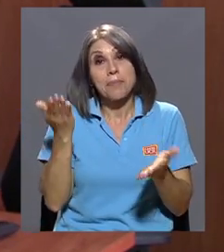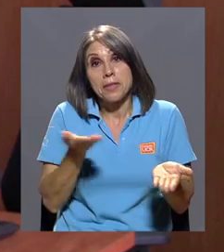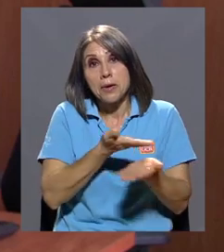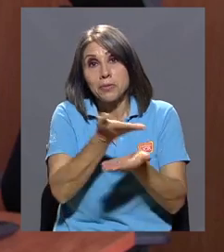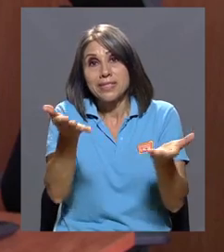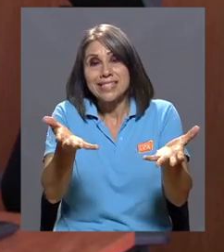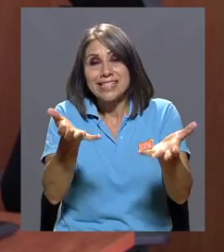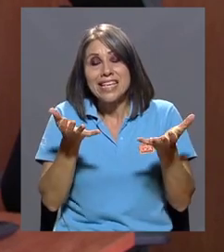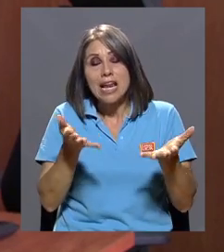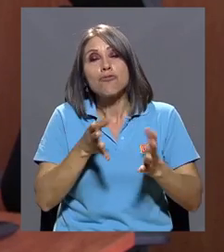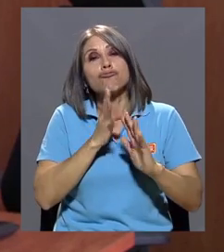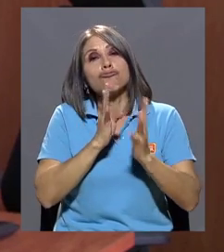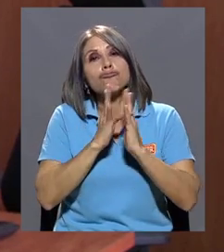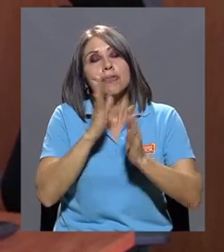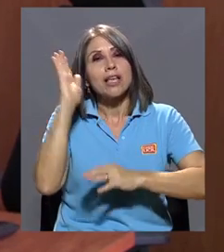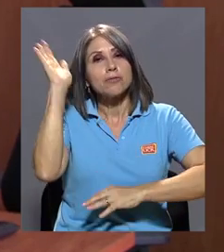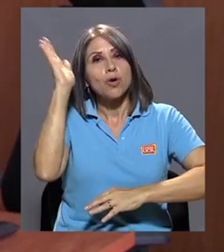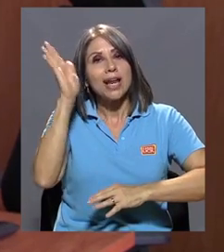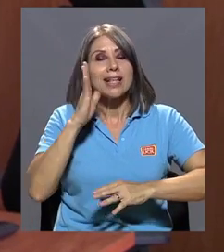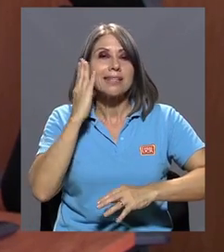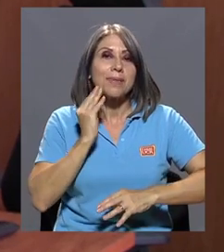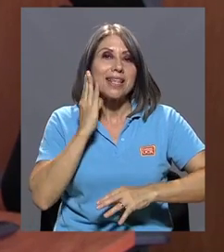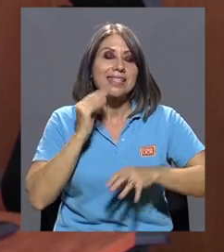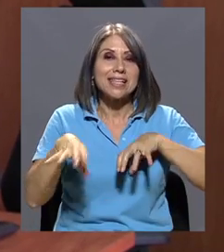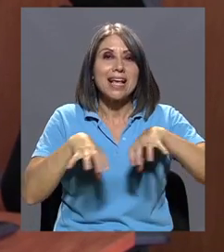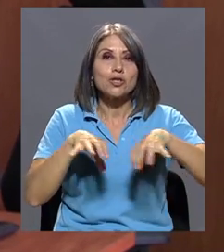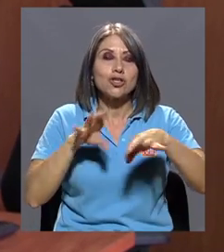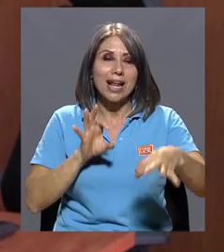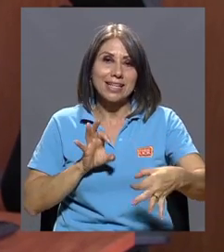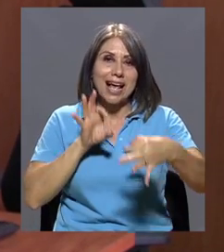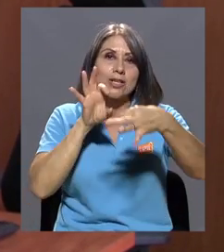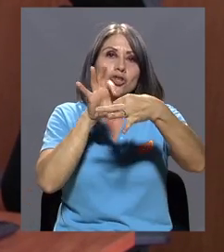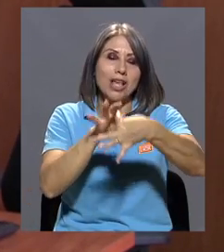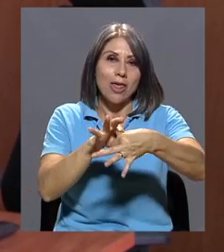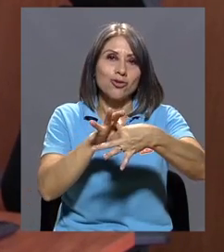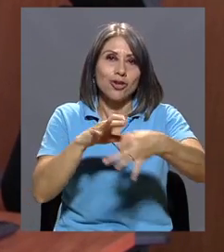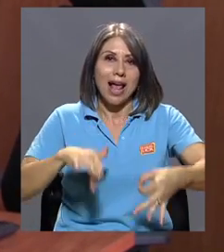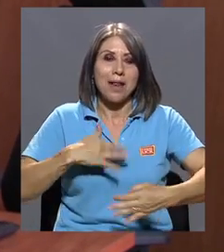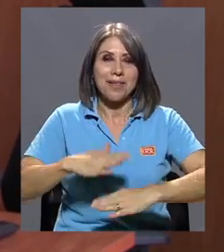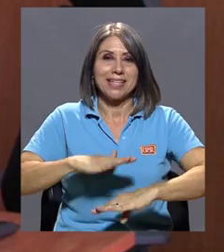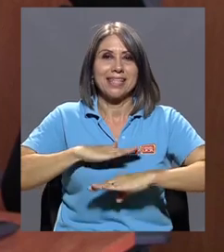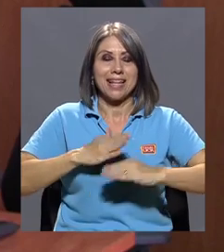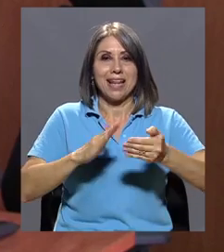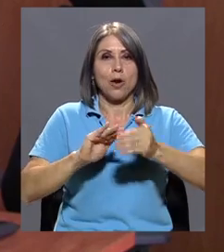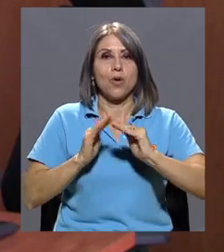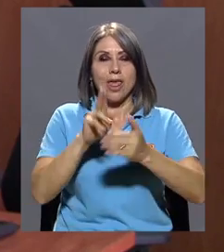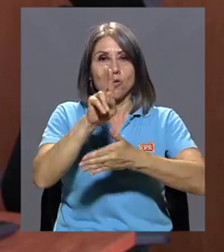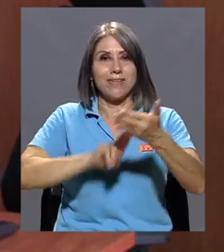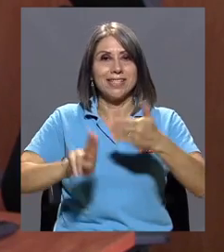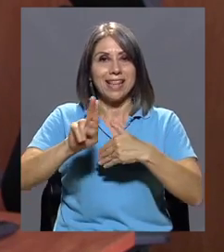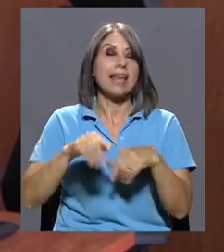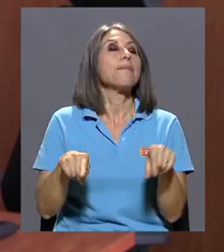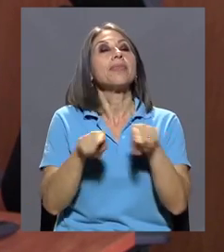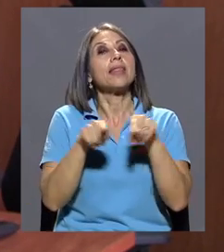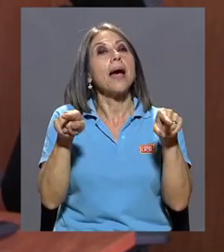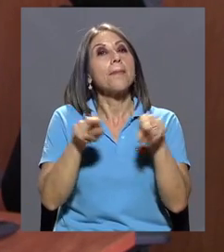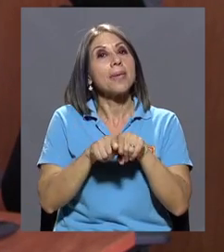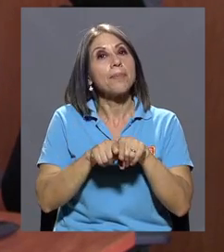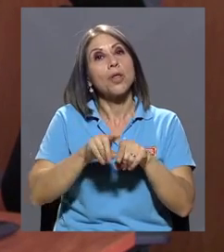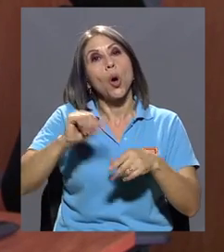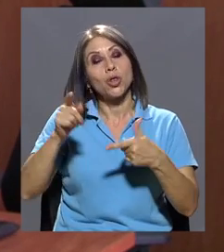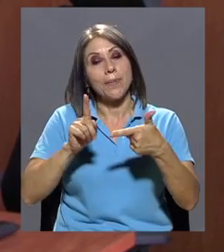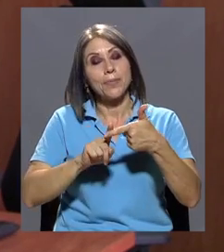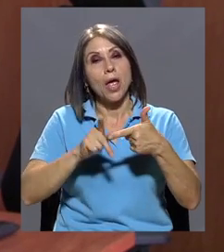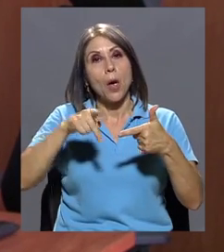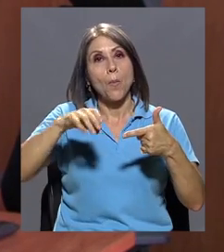quienes quieran exponer sus experiencias y sus acciones asociados al bienestar de la comunidad universitaria. Tenemos también la modalidad tipo